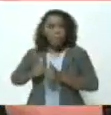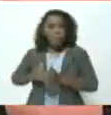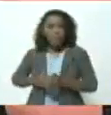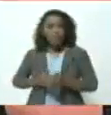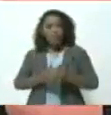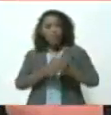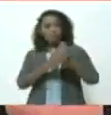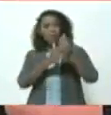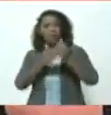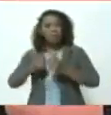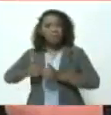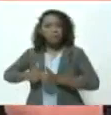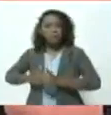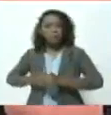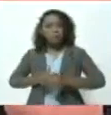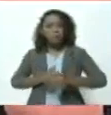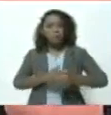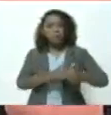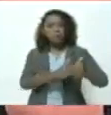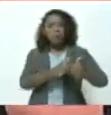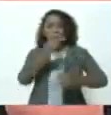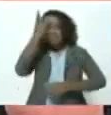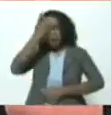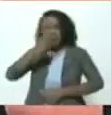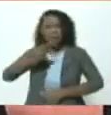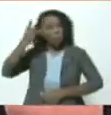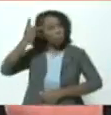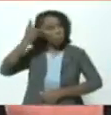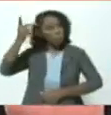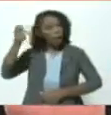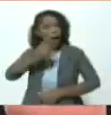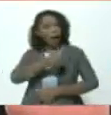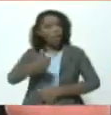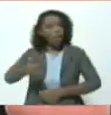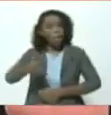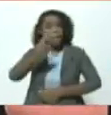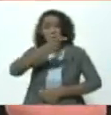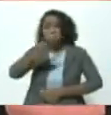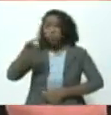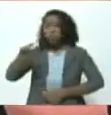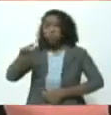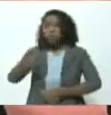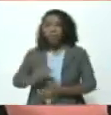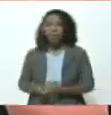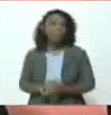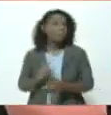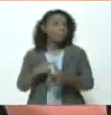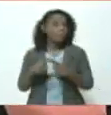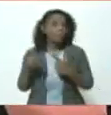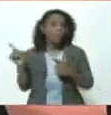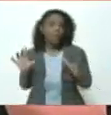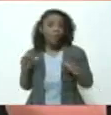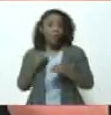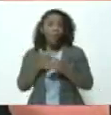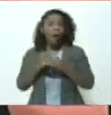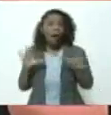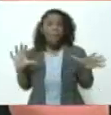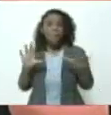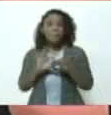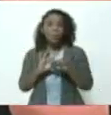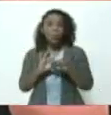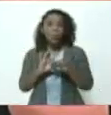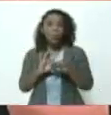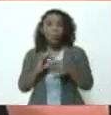el perfil psicológico de cada personaje, Entonces, eso nos unió. Nos